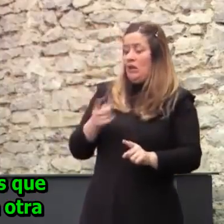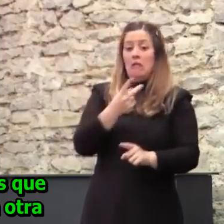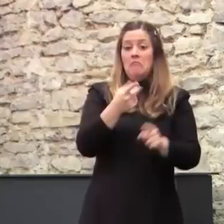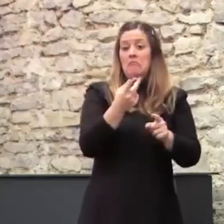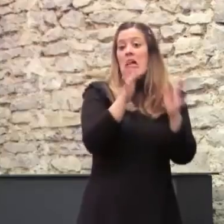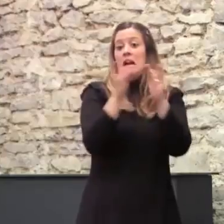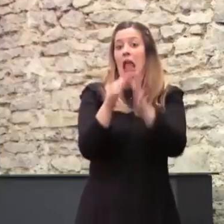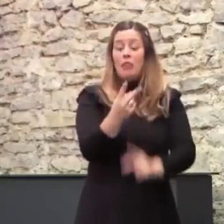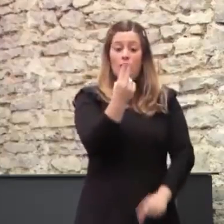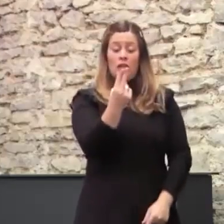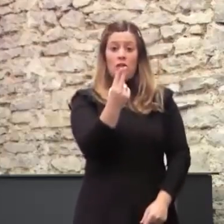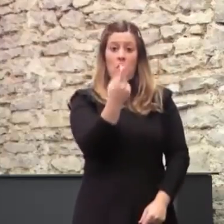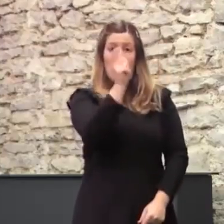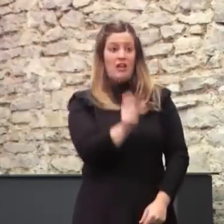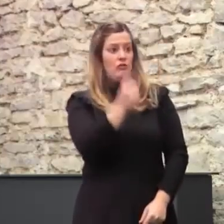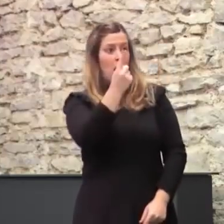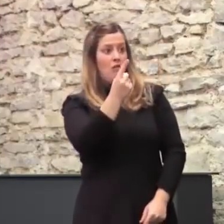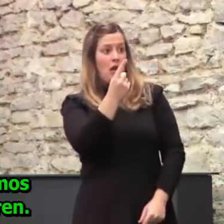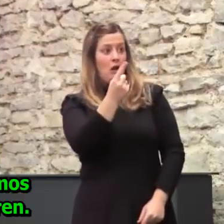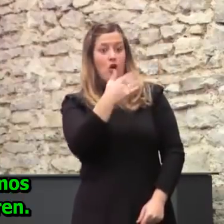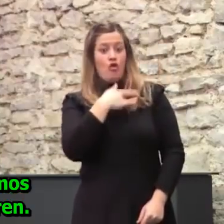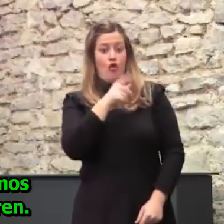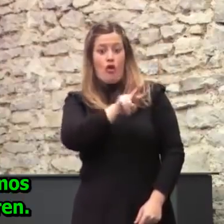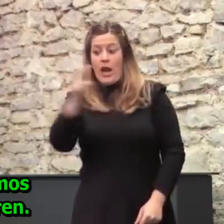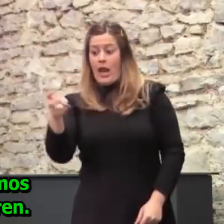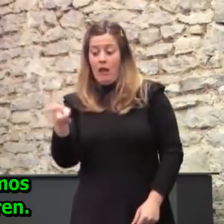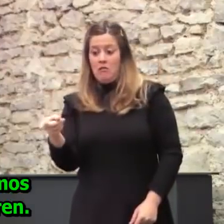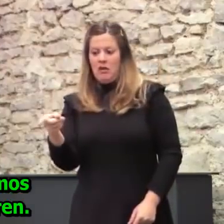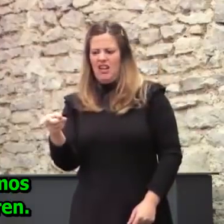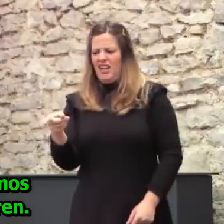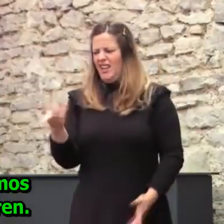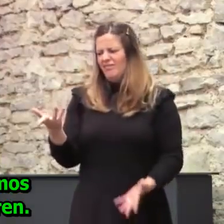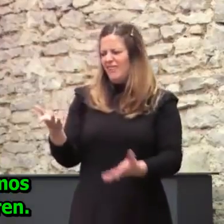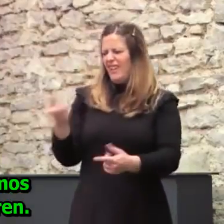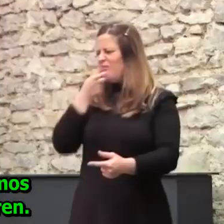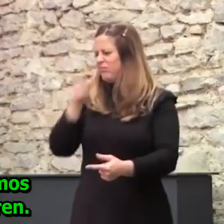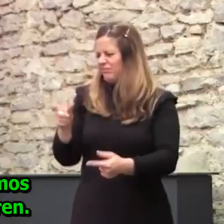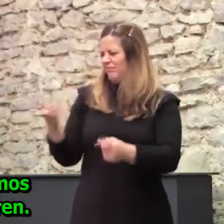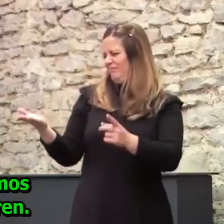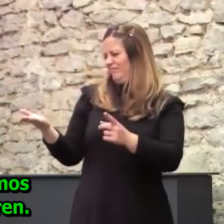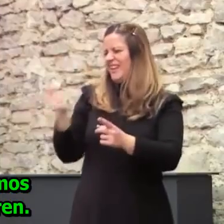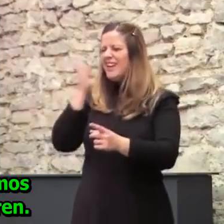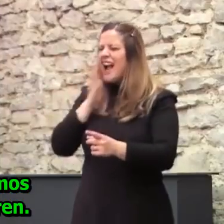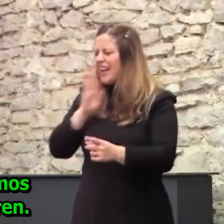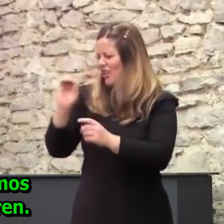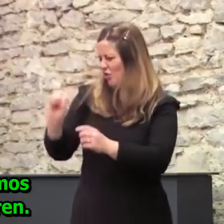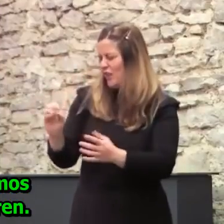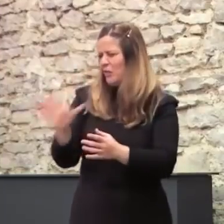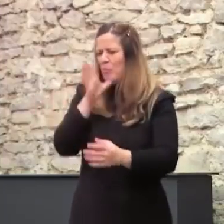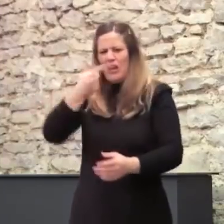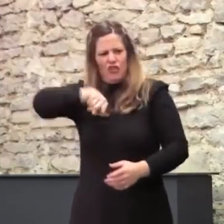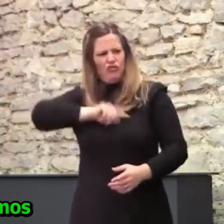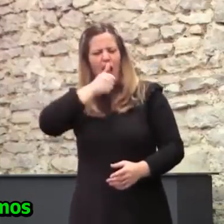la otra y la trata fatal, ¿vale? Porque sí sabemos por qué nosotras y nosotros aguantamos en relaciones que no nos